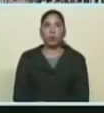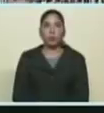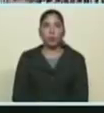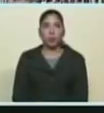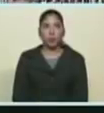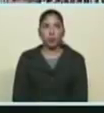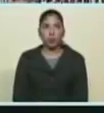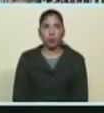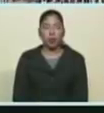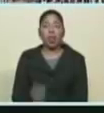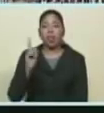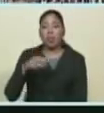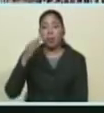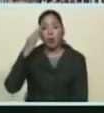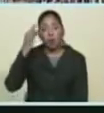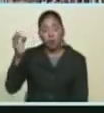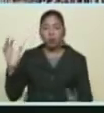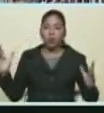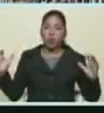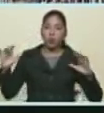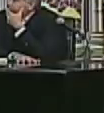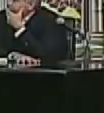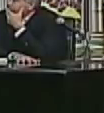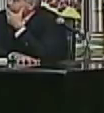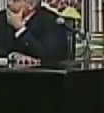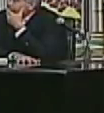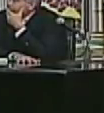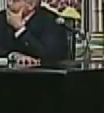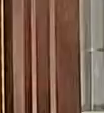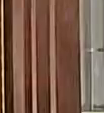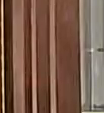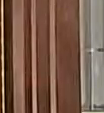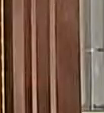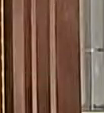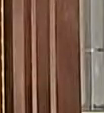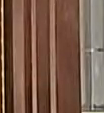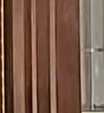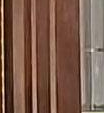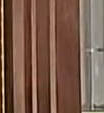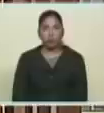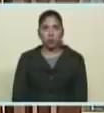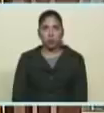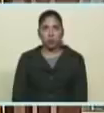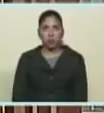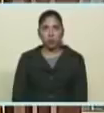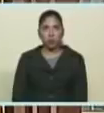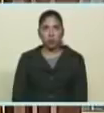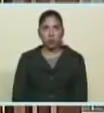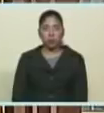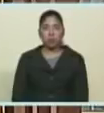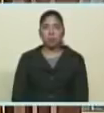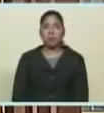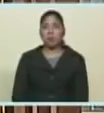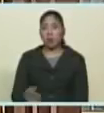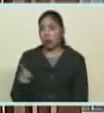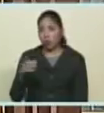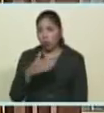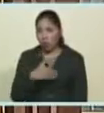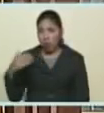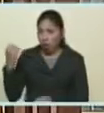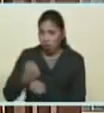talar el Consejo Federal de Gobierno con los nuevos gobernadores, para ya arranca el trabajo. Aquel que no quiera